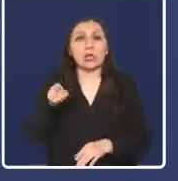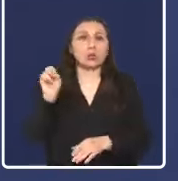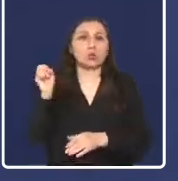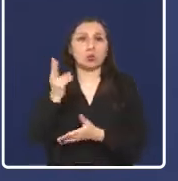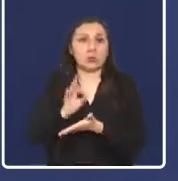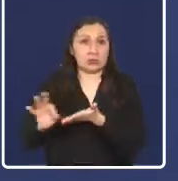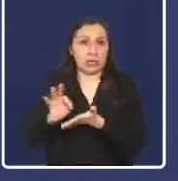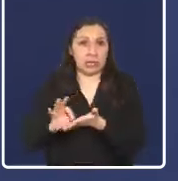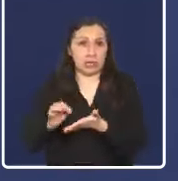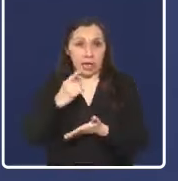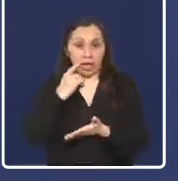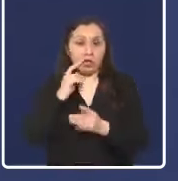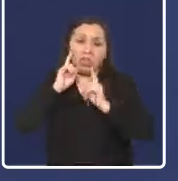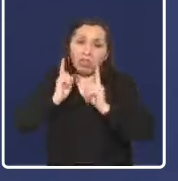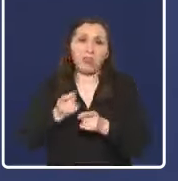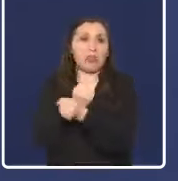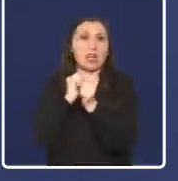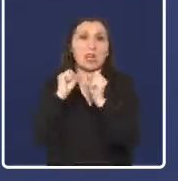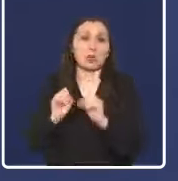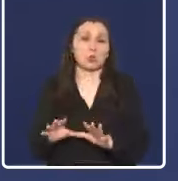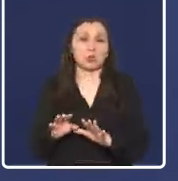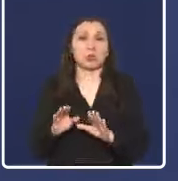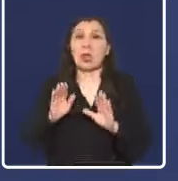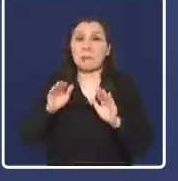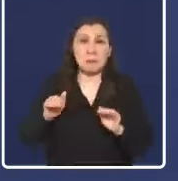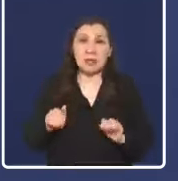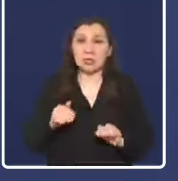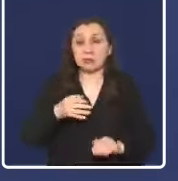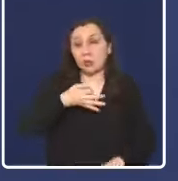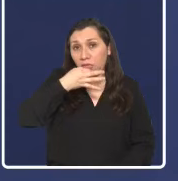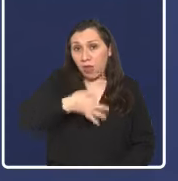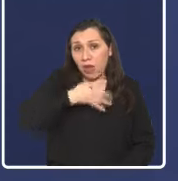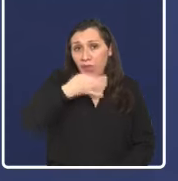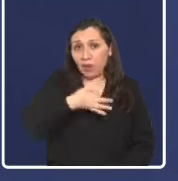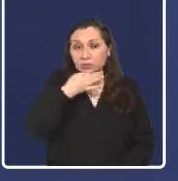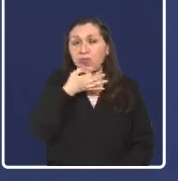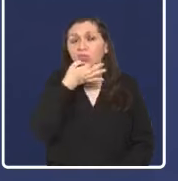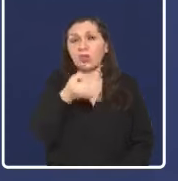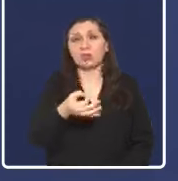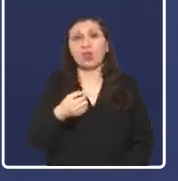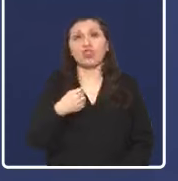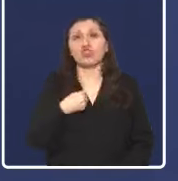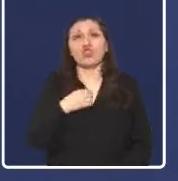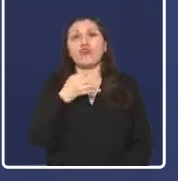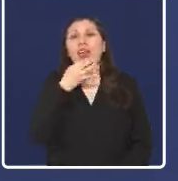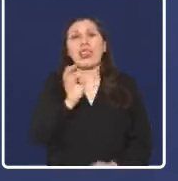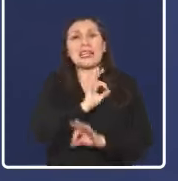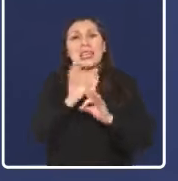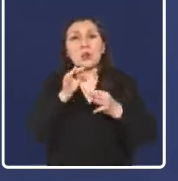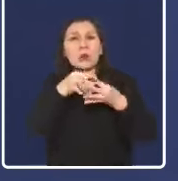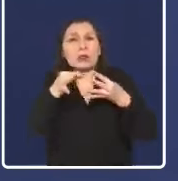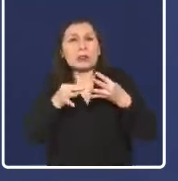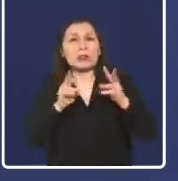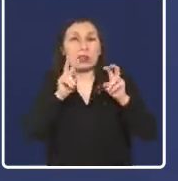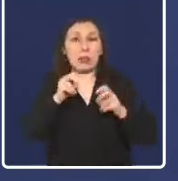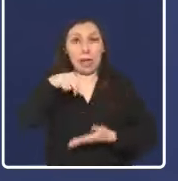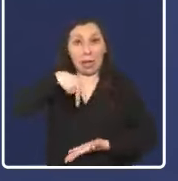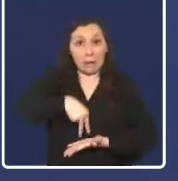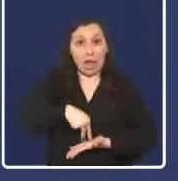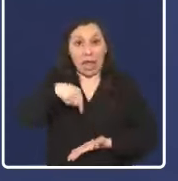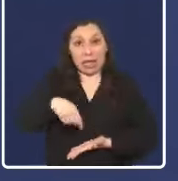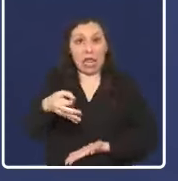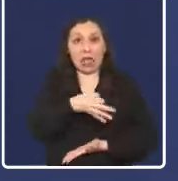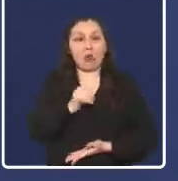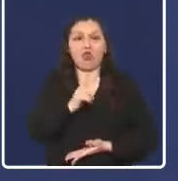subsecretario y tenía que renunciar desde ese espacio y él mismo en su declaración dice, no me voy a referir a ningún detalle del caso desde el Palacio de la